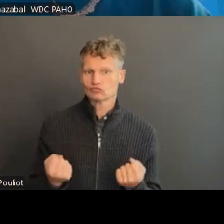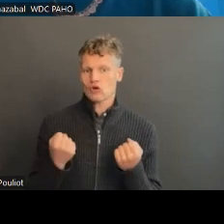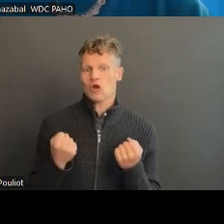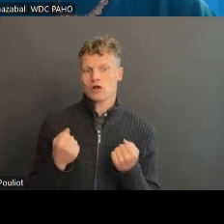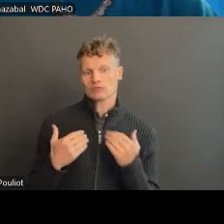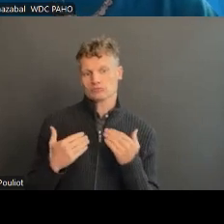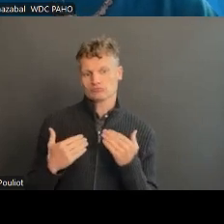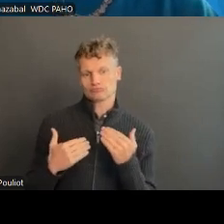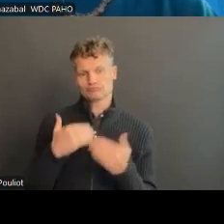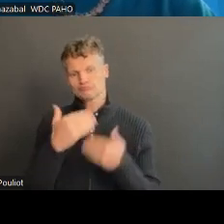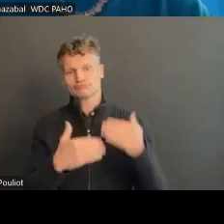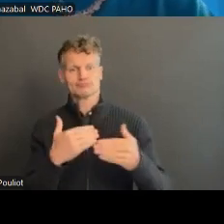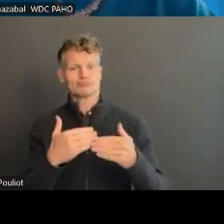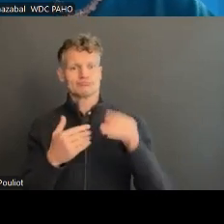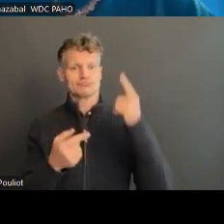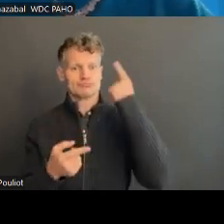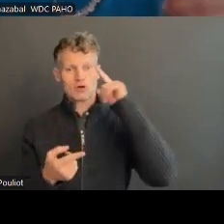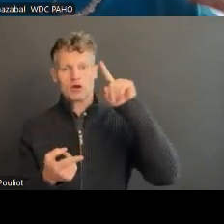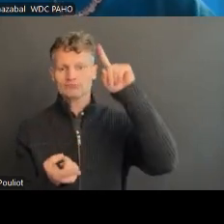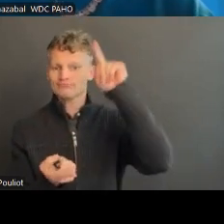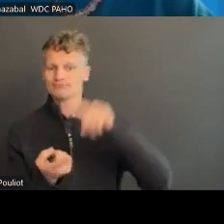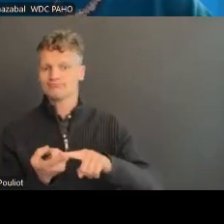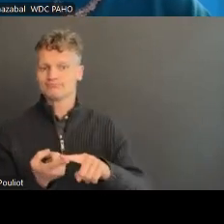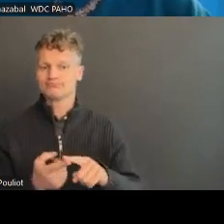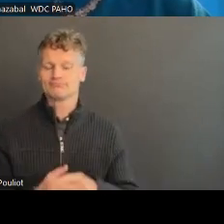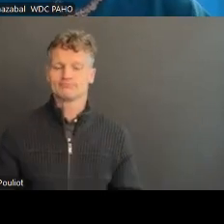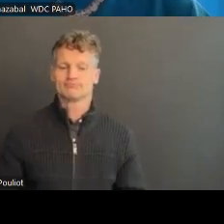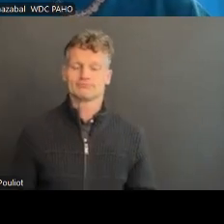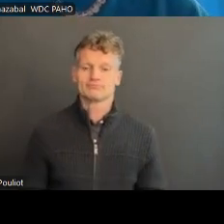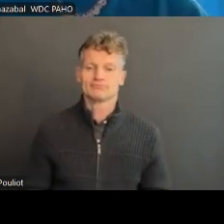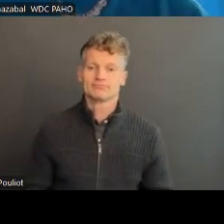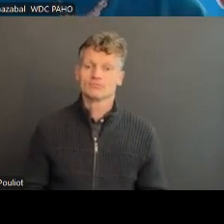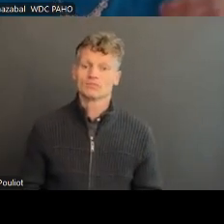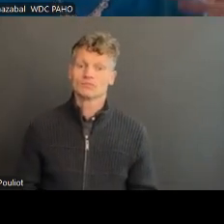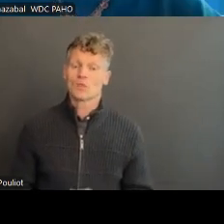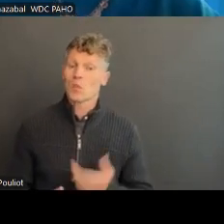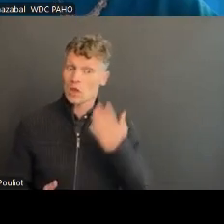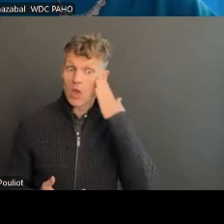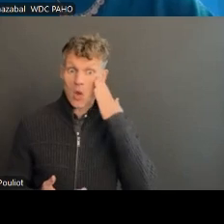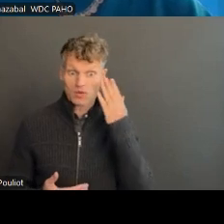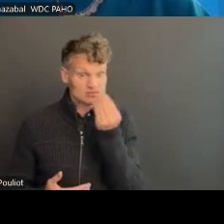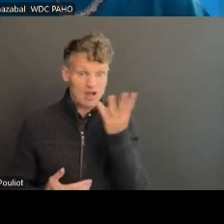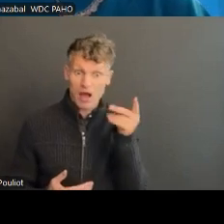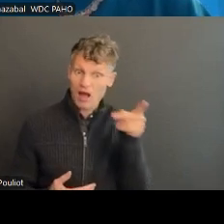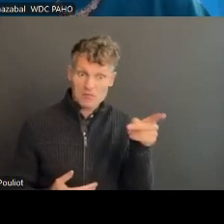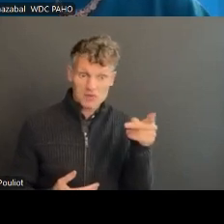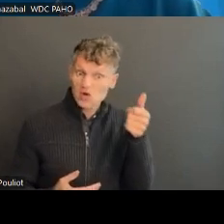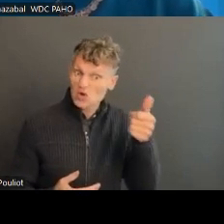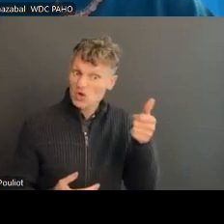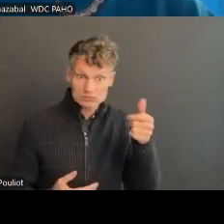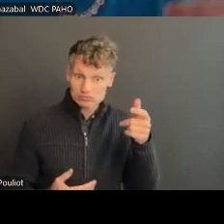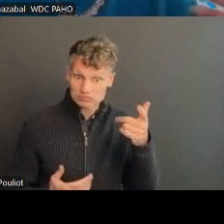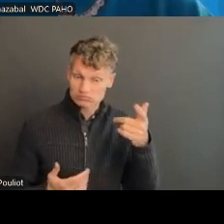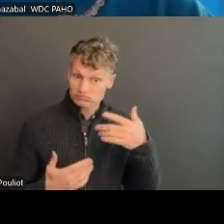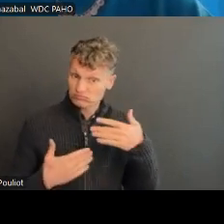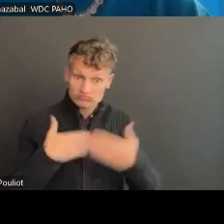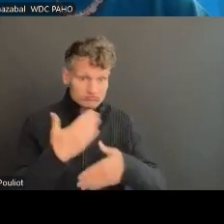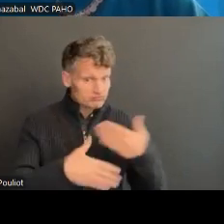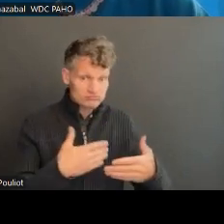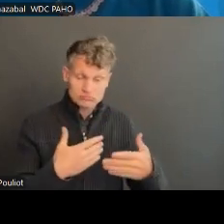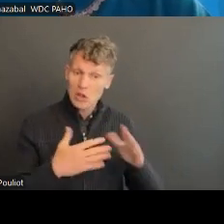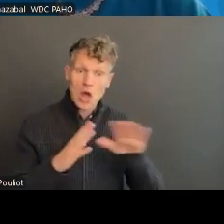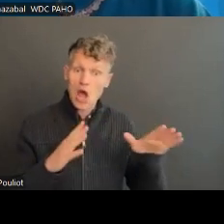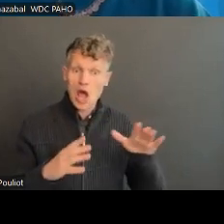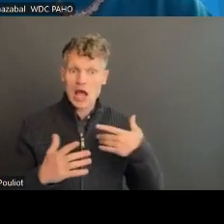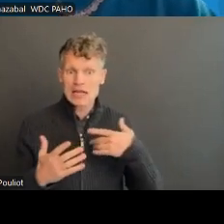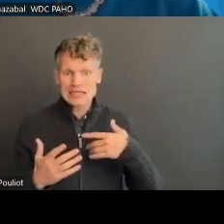que habitualmente vemos, reconocemos las condiciones de vida y trabajo, reconocemos los factores psicosociales, reconocemos las